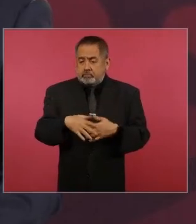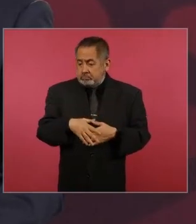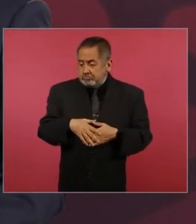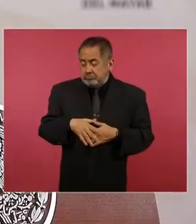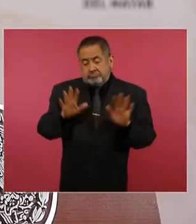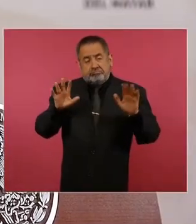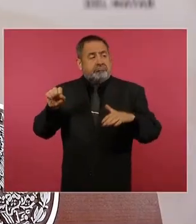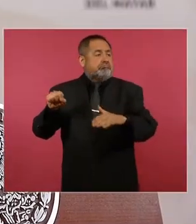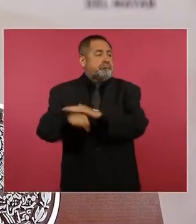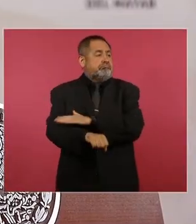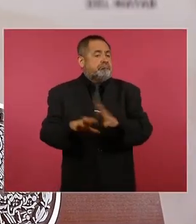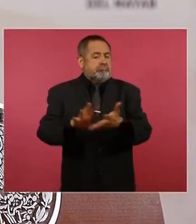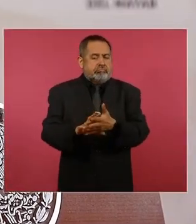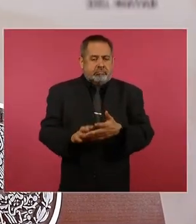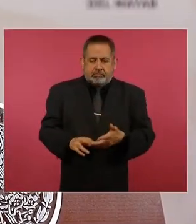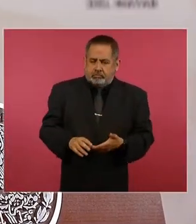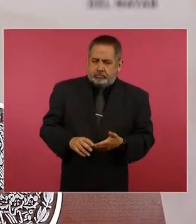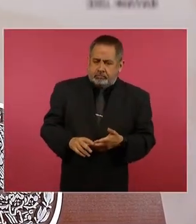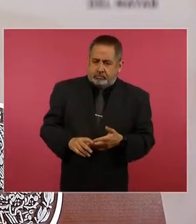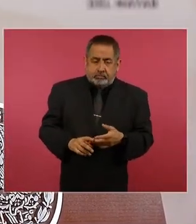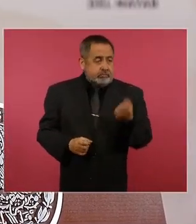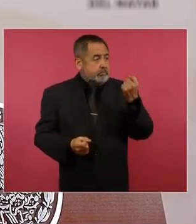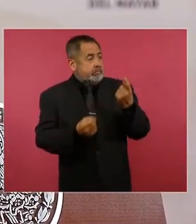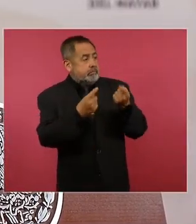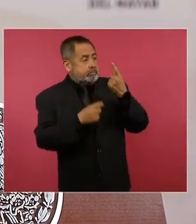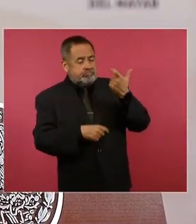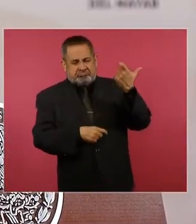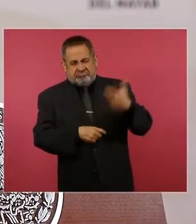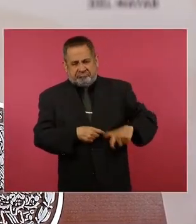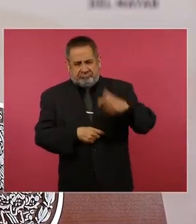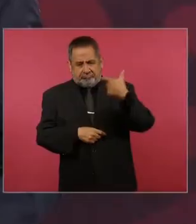nada más los de arriba, buenos despachos,